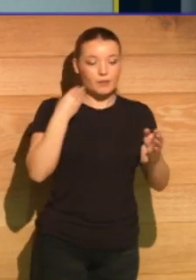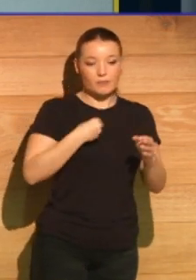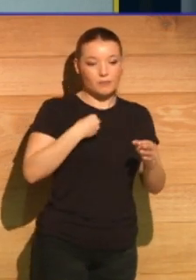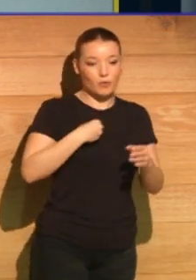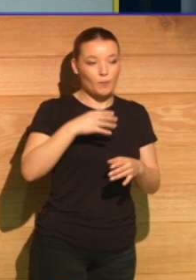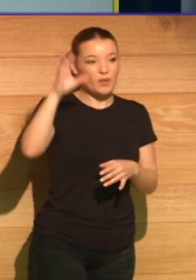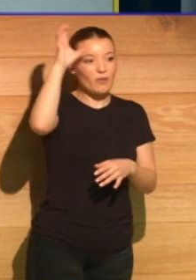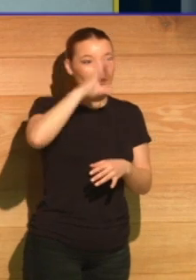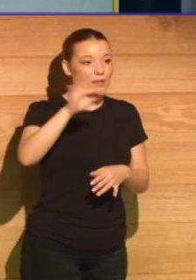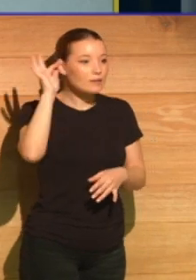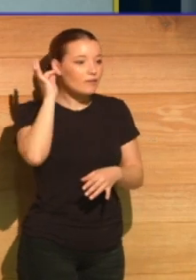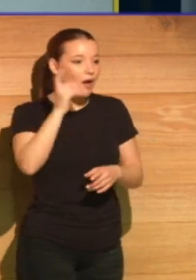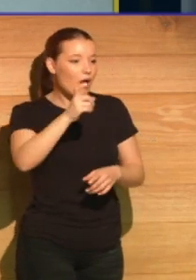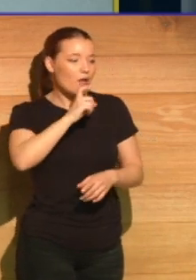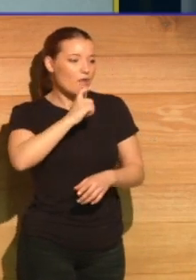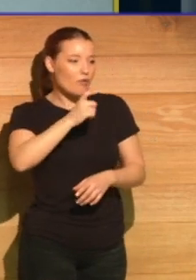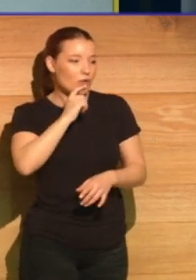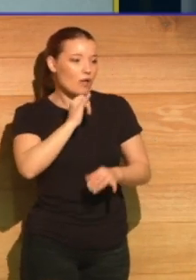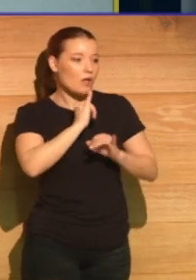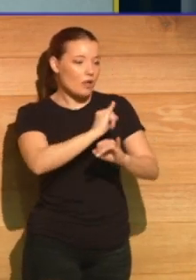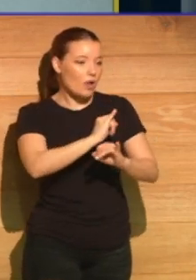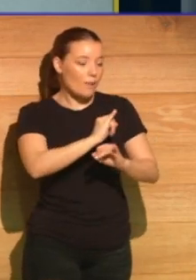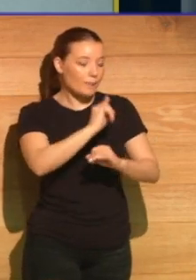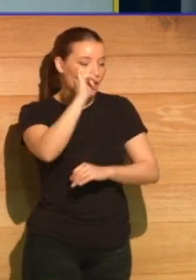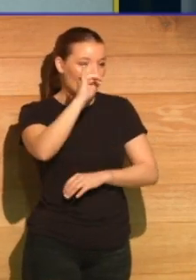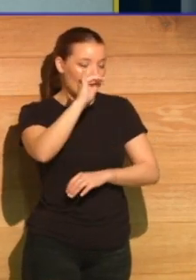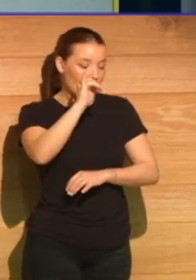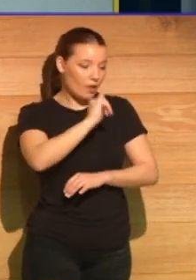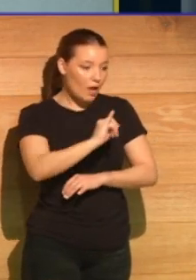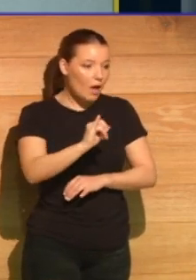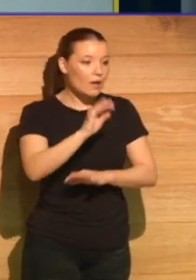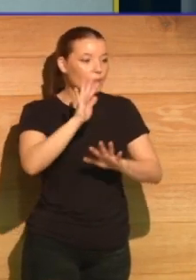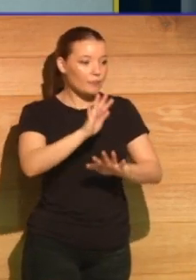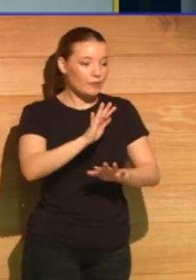ido desarrollando su carrera precisamente en